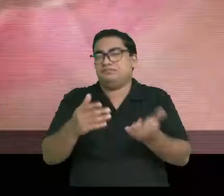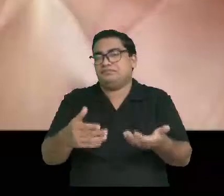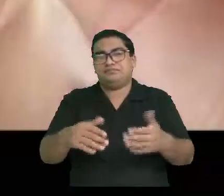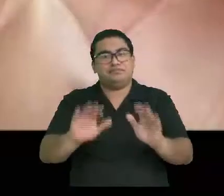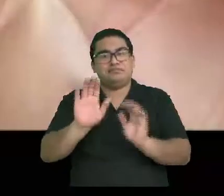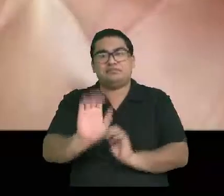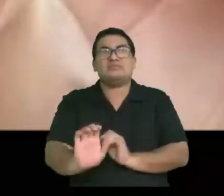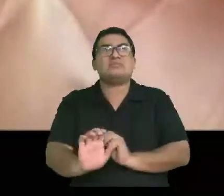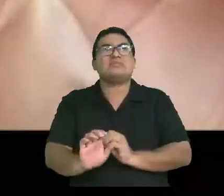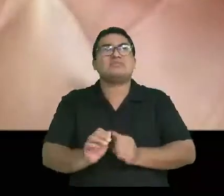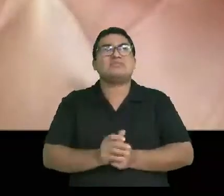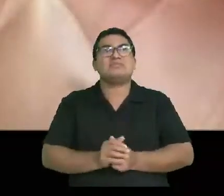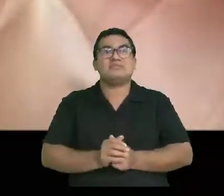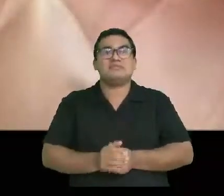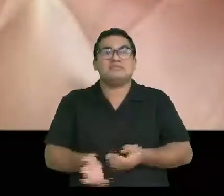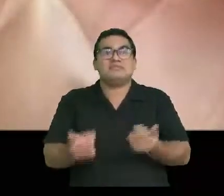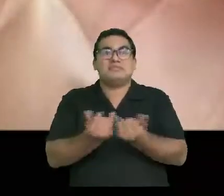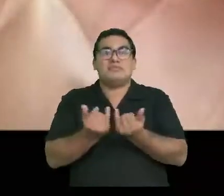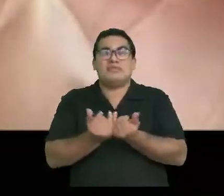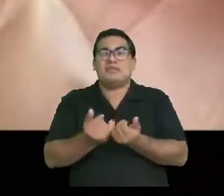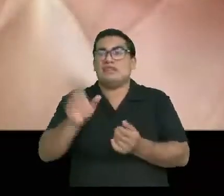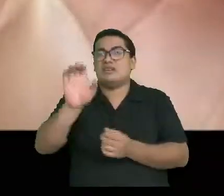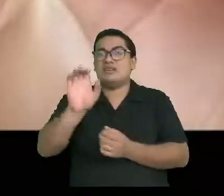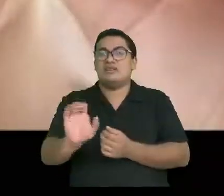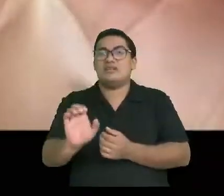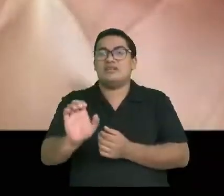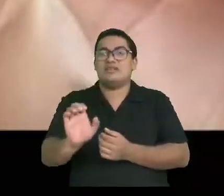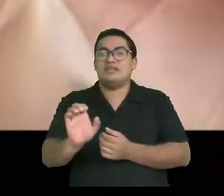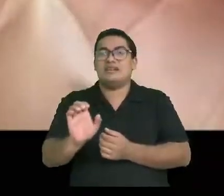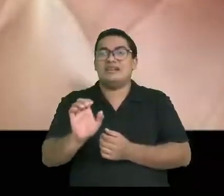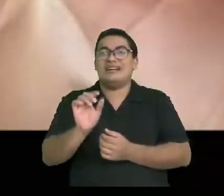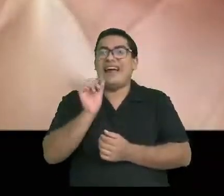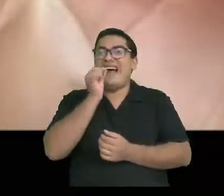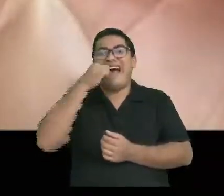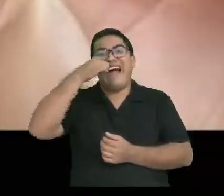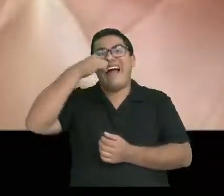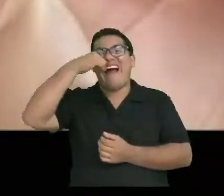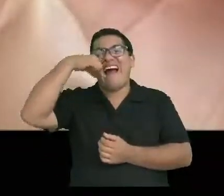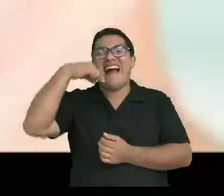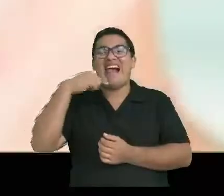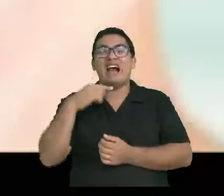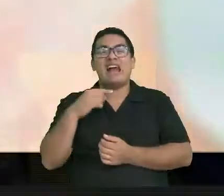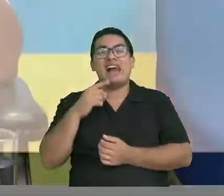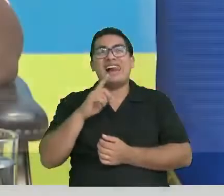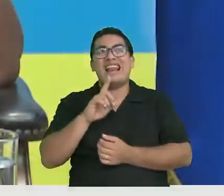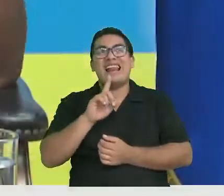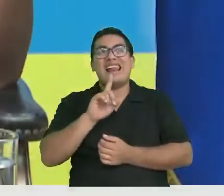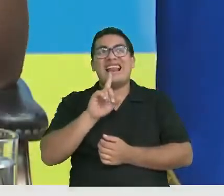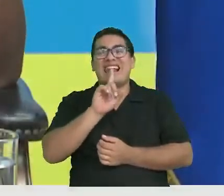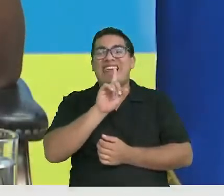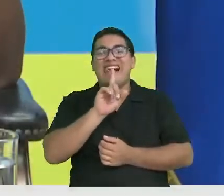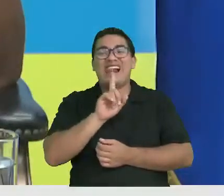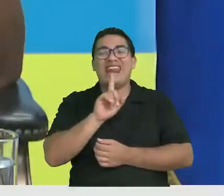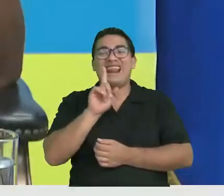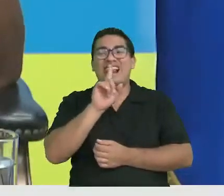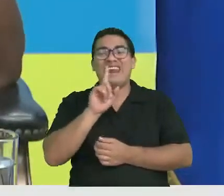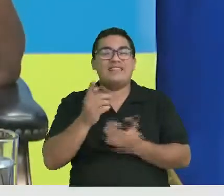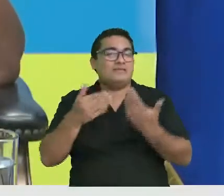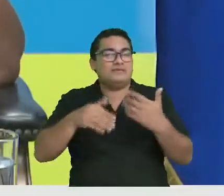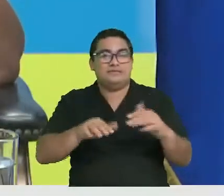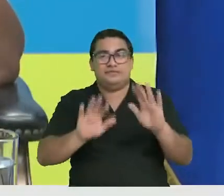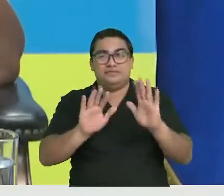Incluso suele pasar que los niños hasta se meten la lengua dentro de cuando le está creciendo los dientes, dentro de los ojitos. Sí, es común, porque